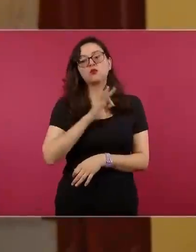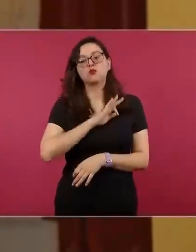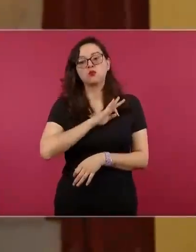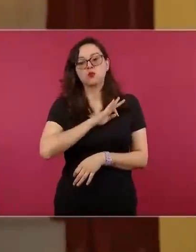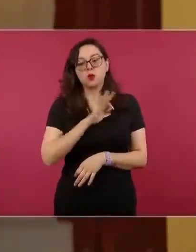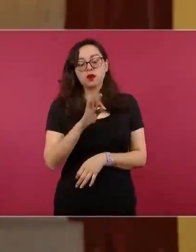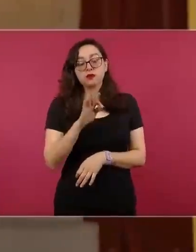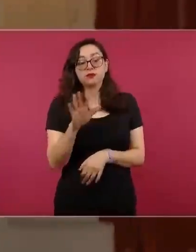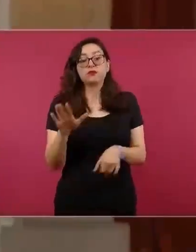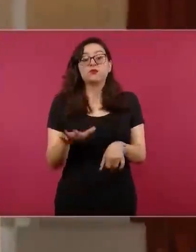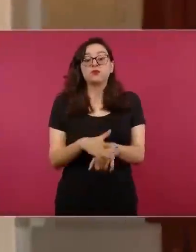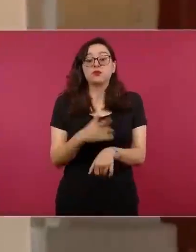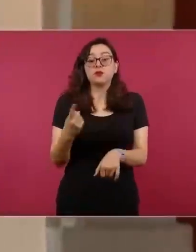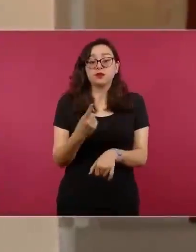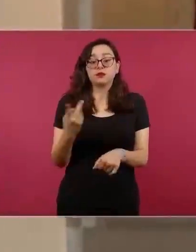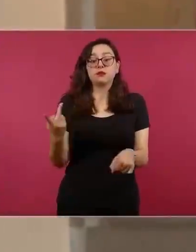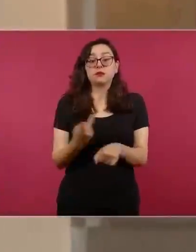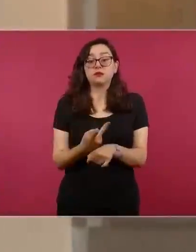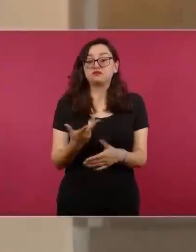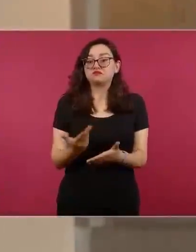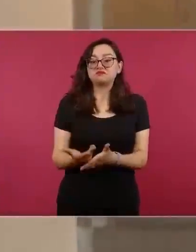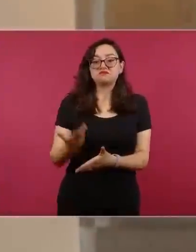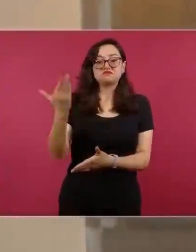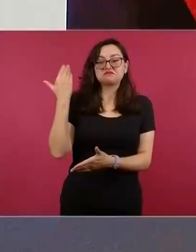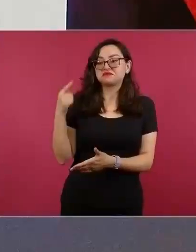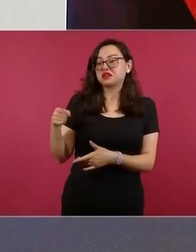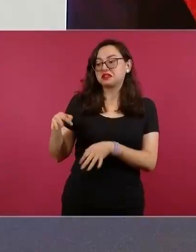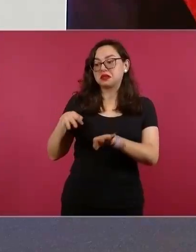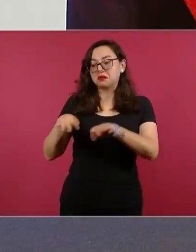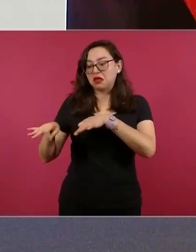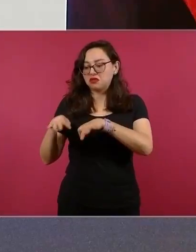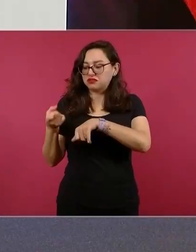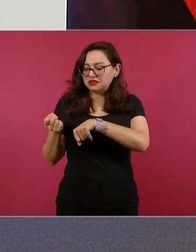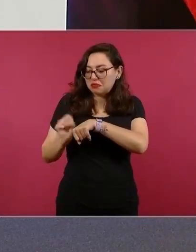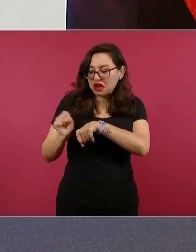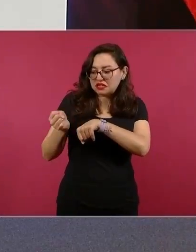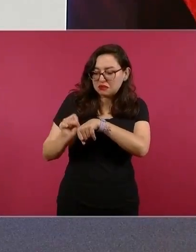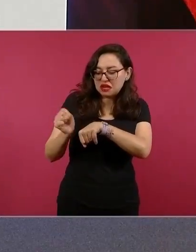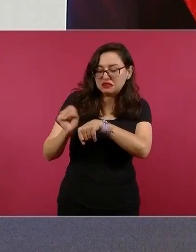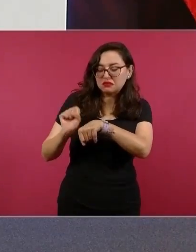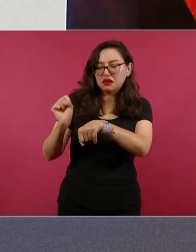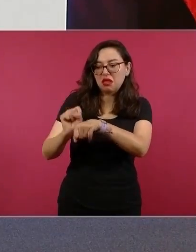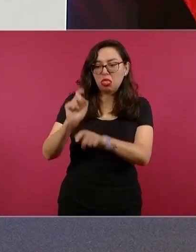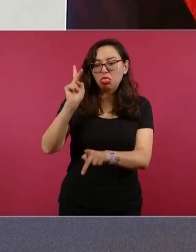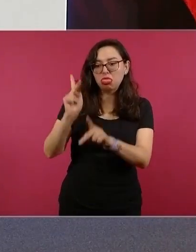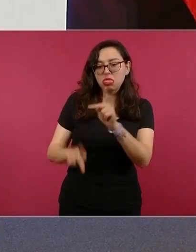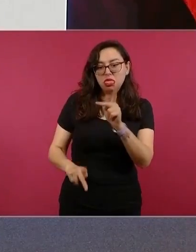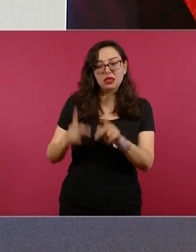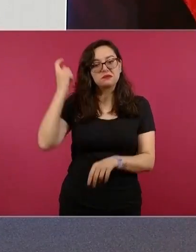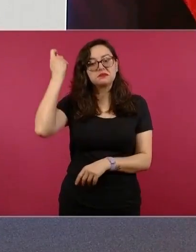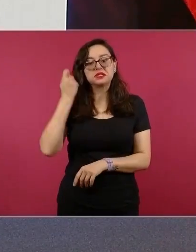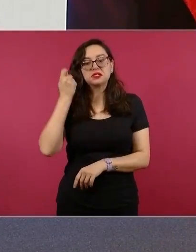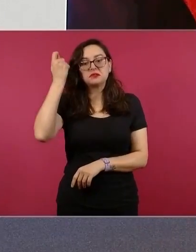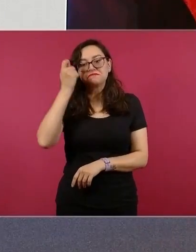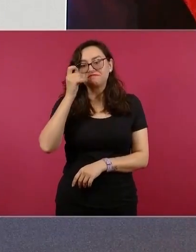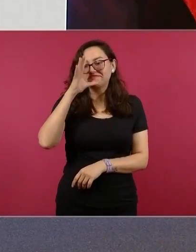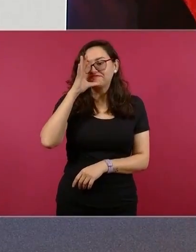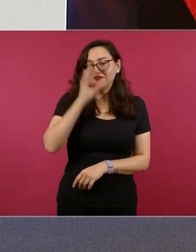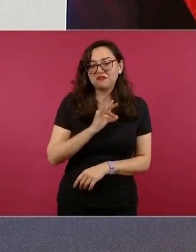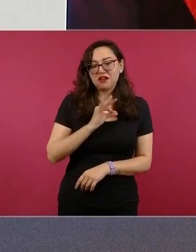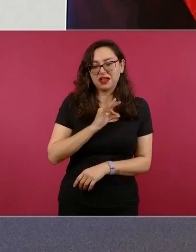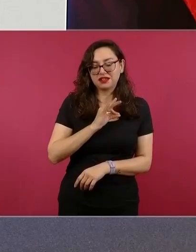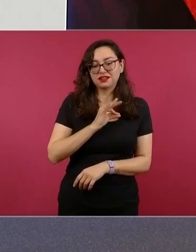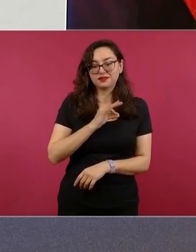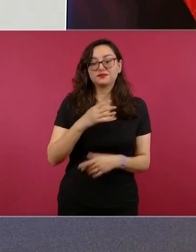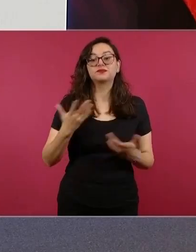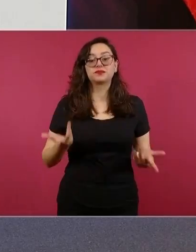4 trabajadores alcanzaba una pensión. Entonces, podemos ver aquí cómo cambió si un